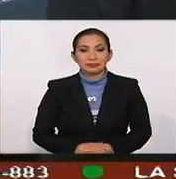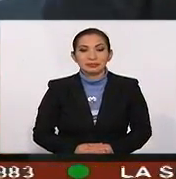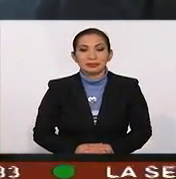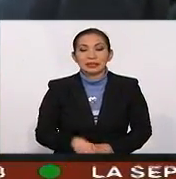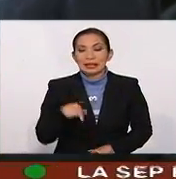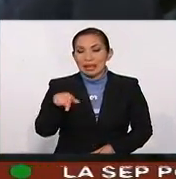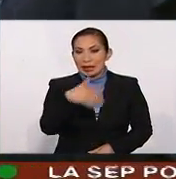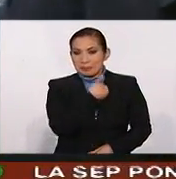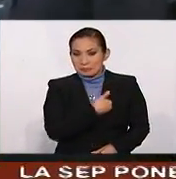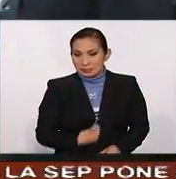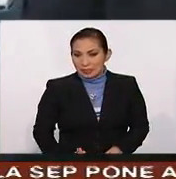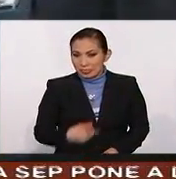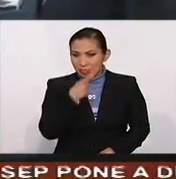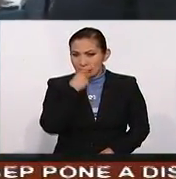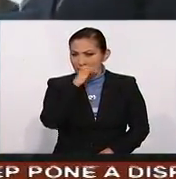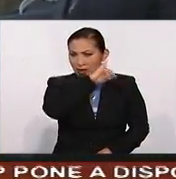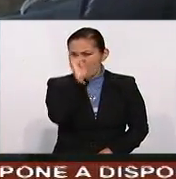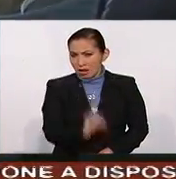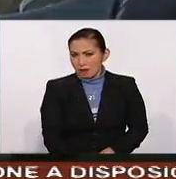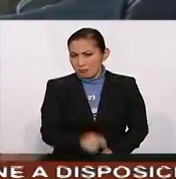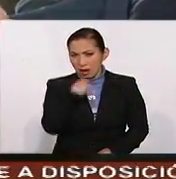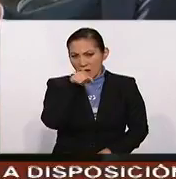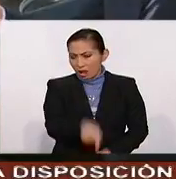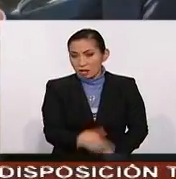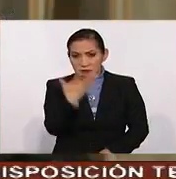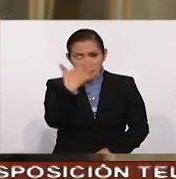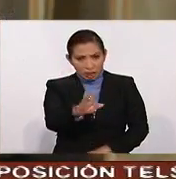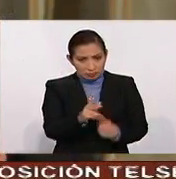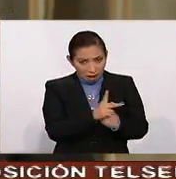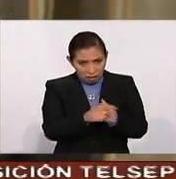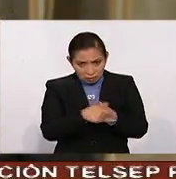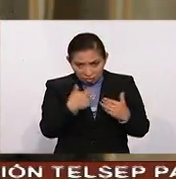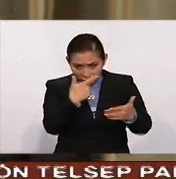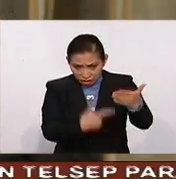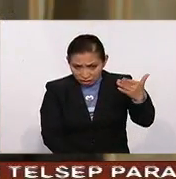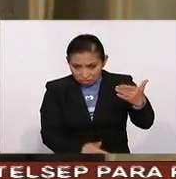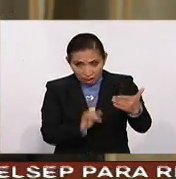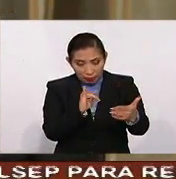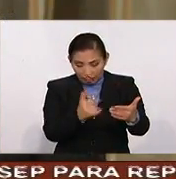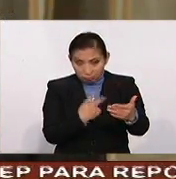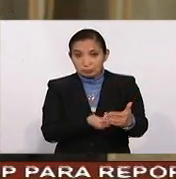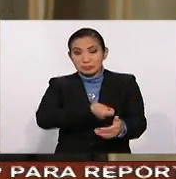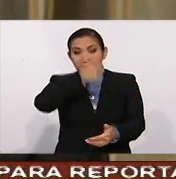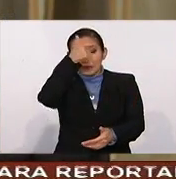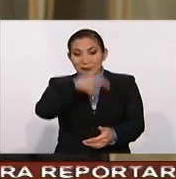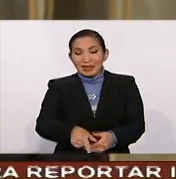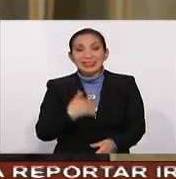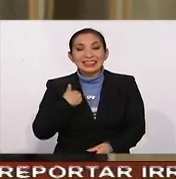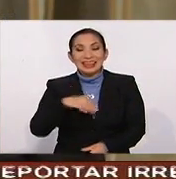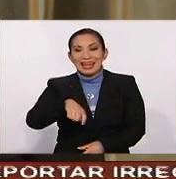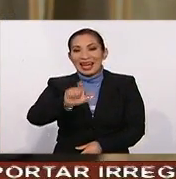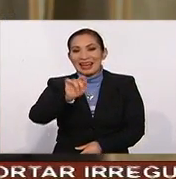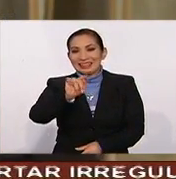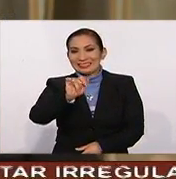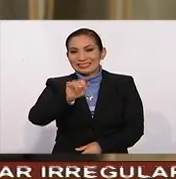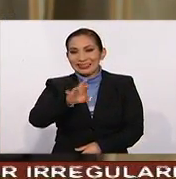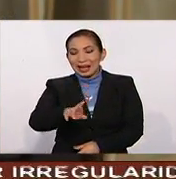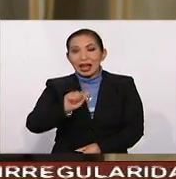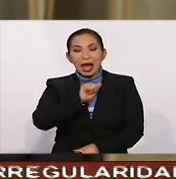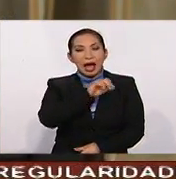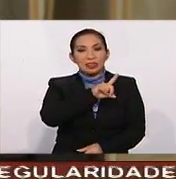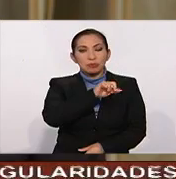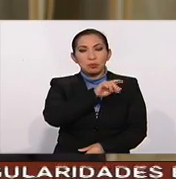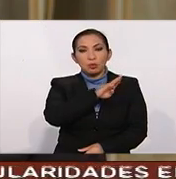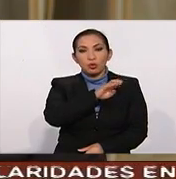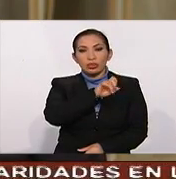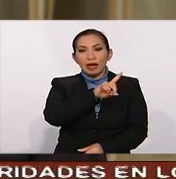Pati, el presidente dijo que jamás México había estado dentro de los 10 países. En esta visita a Riad, capital de Arabia Saudita, Abu Dhabi y Dubái,